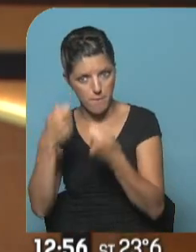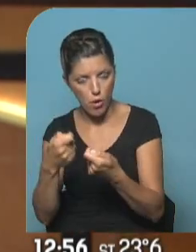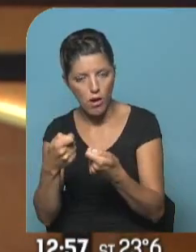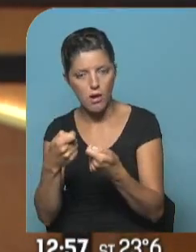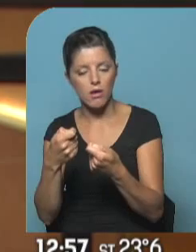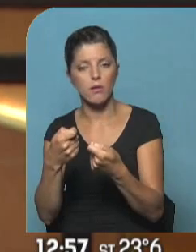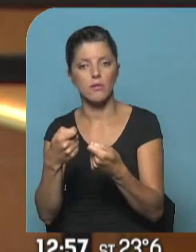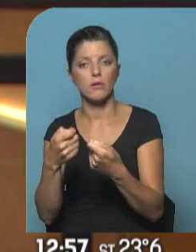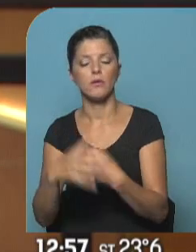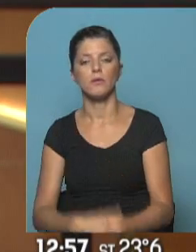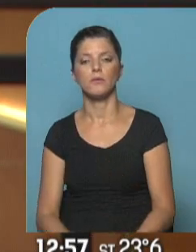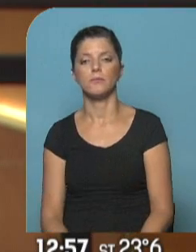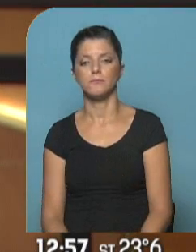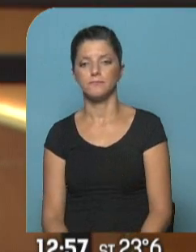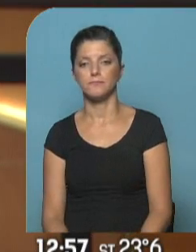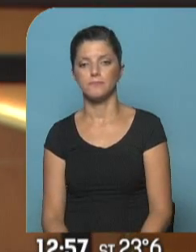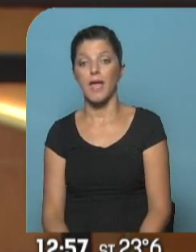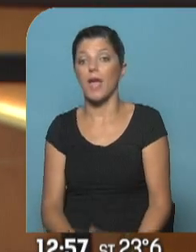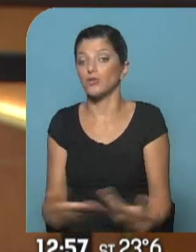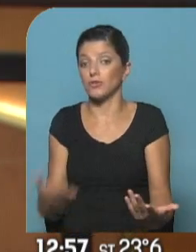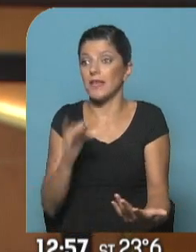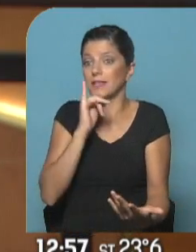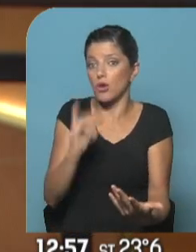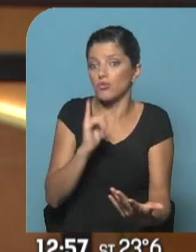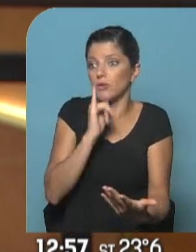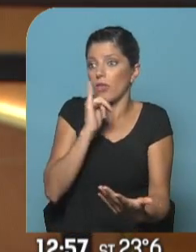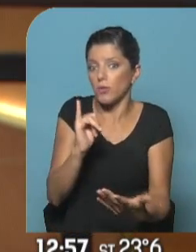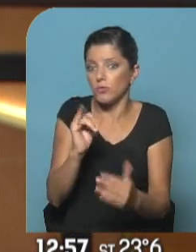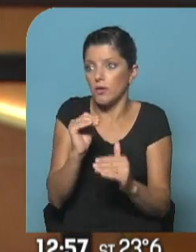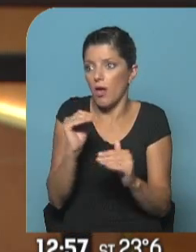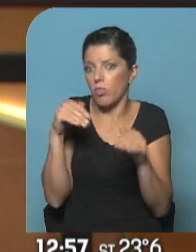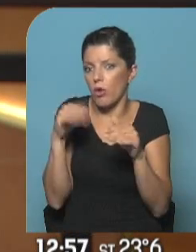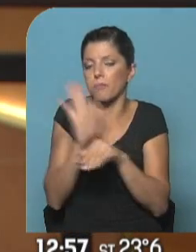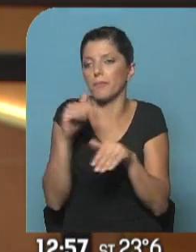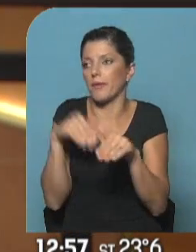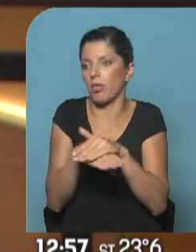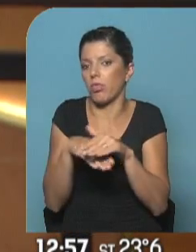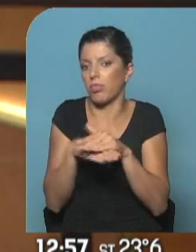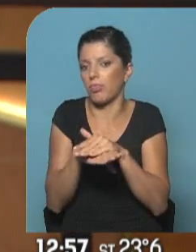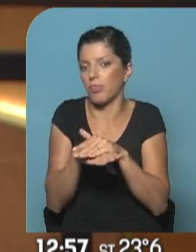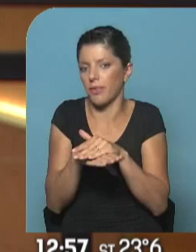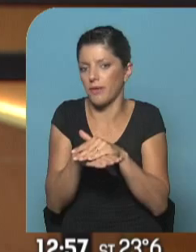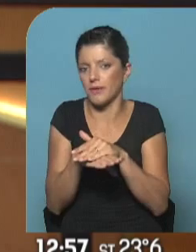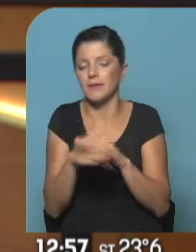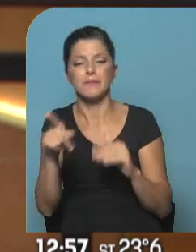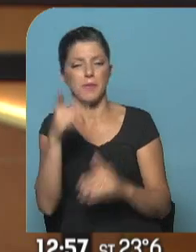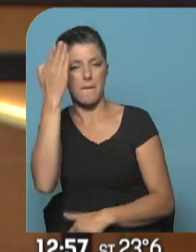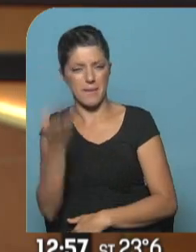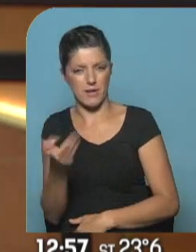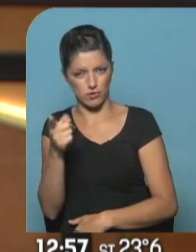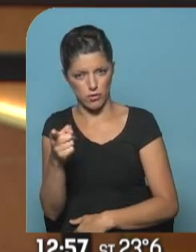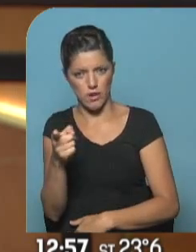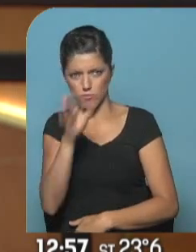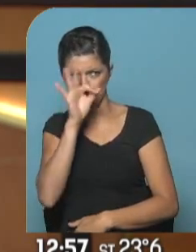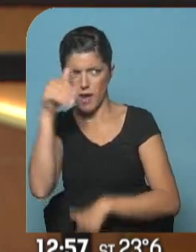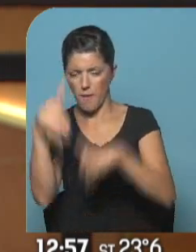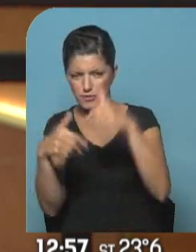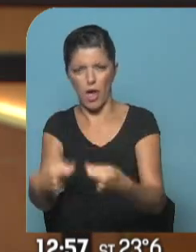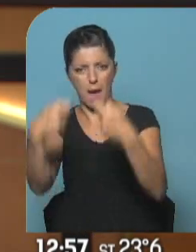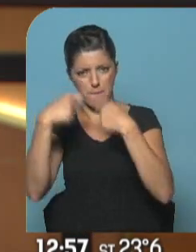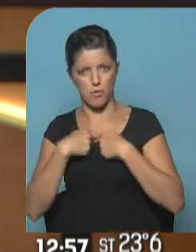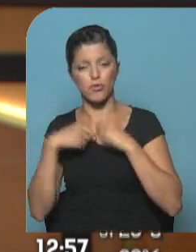que ninguna denuncia avanza en contra de él. O sea, él siempre fue un tipo, no de las urnas, pero sí